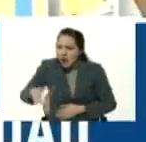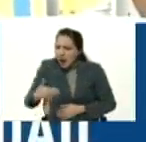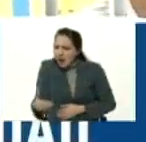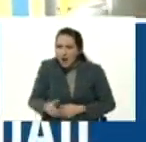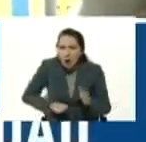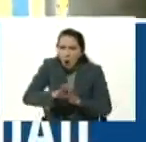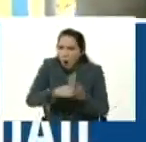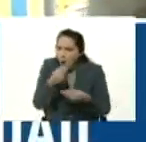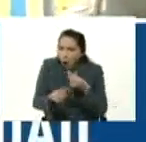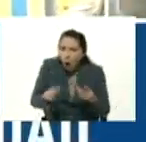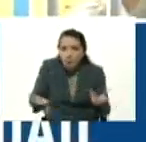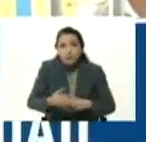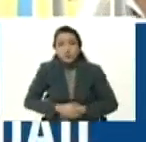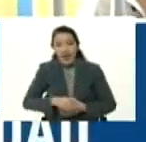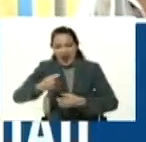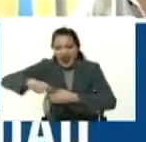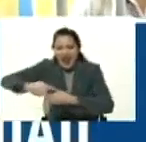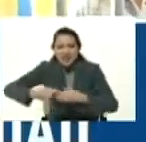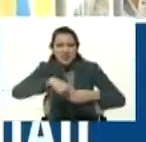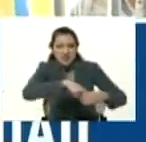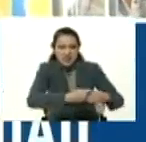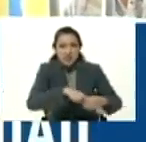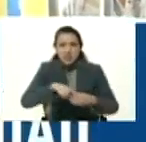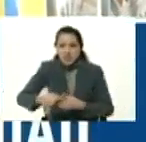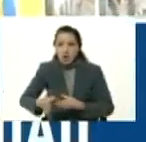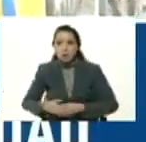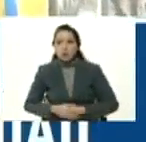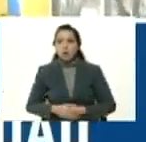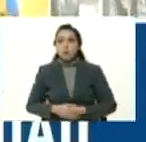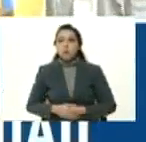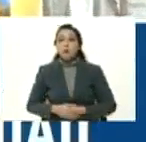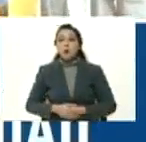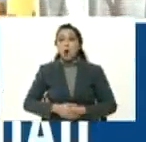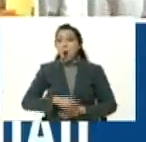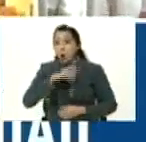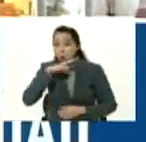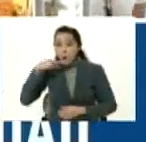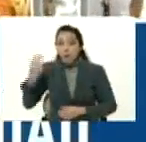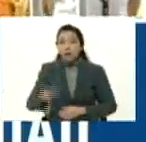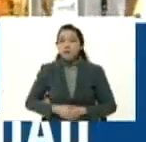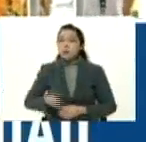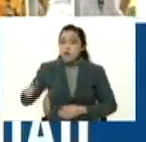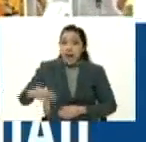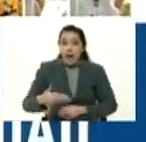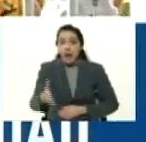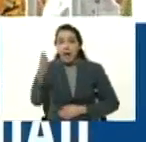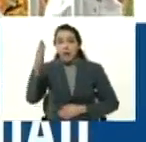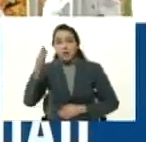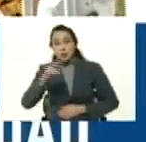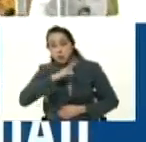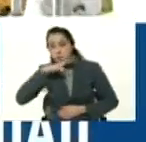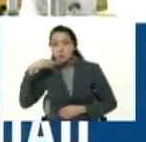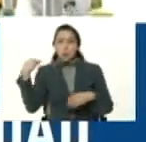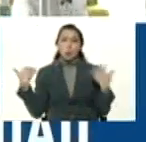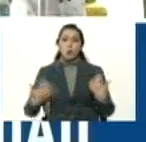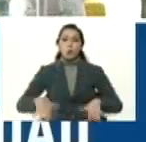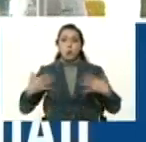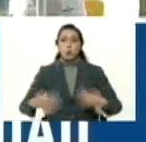y las principales enlatadoras. A nivel come de la... sardina, compadre. Esto es muy sabroso, déjeme